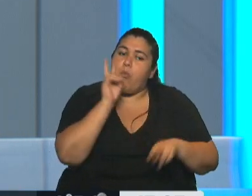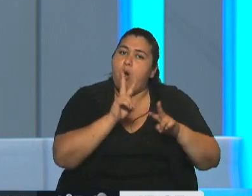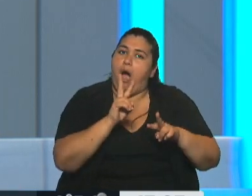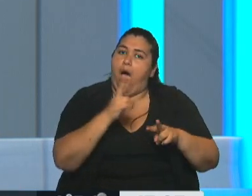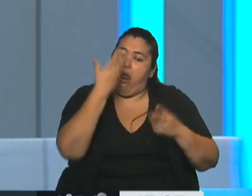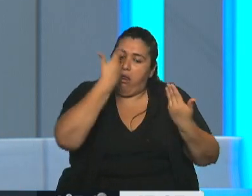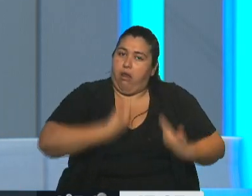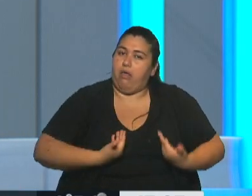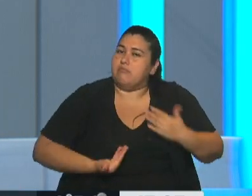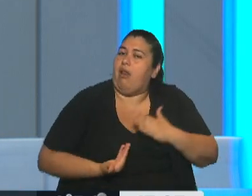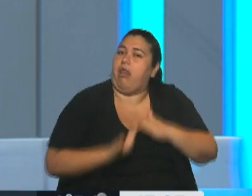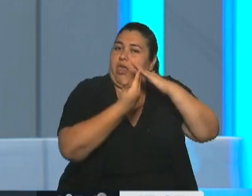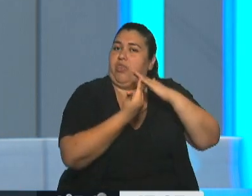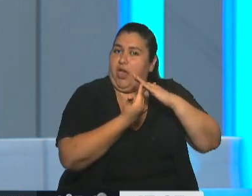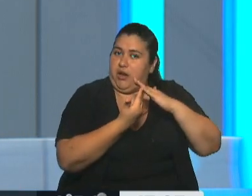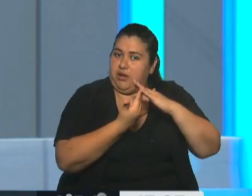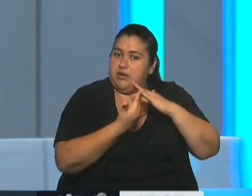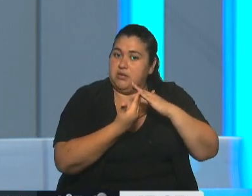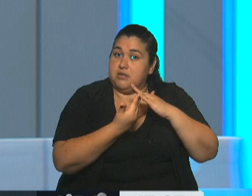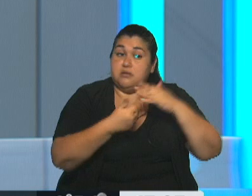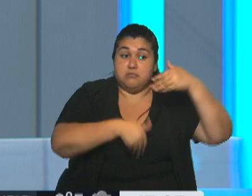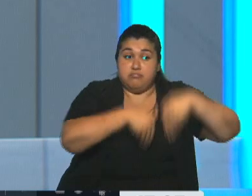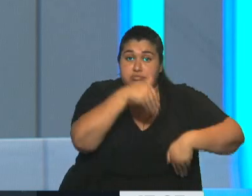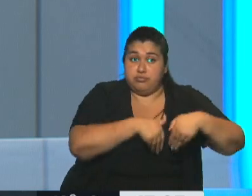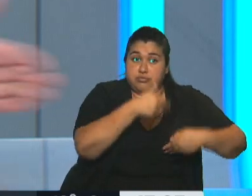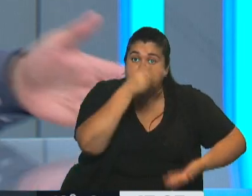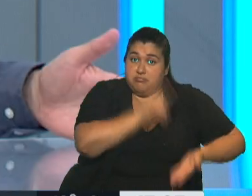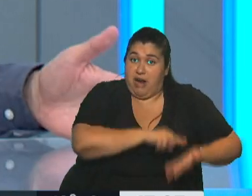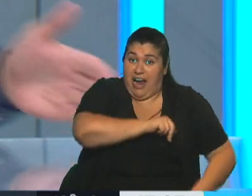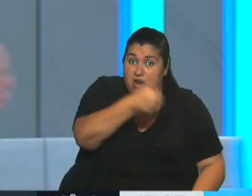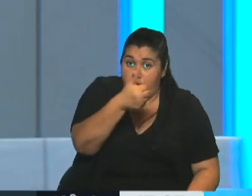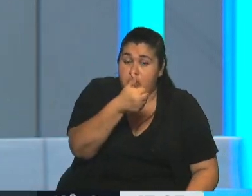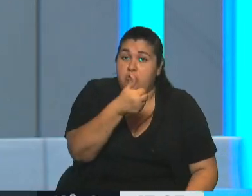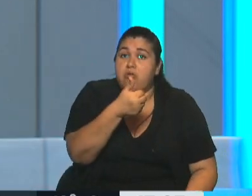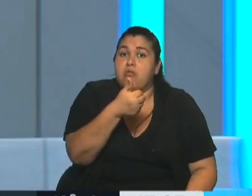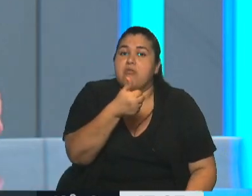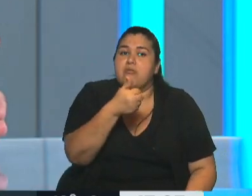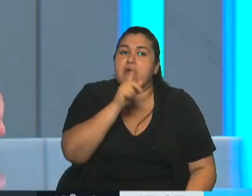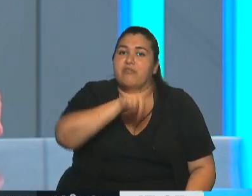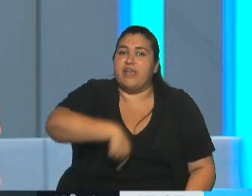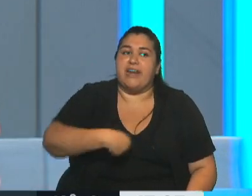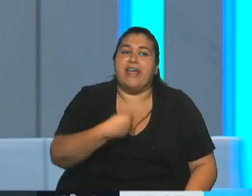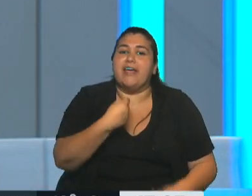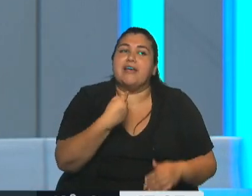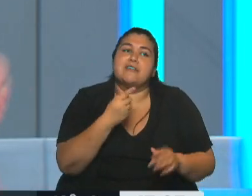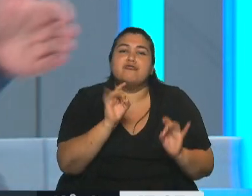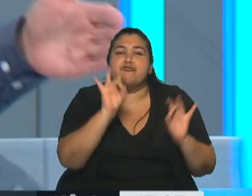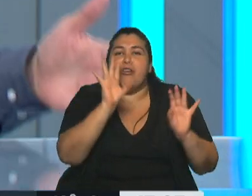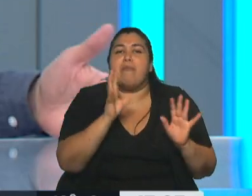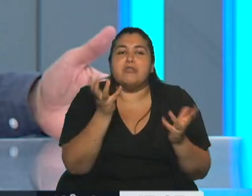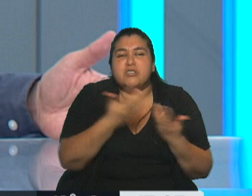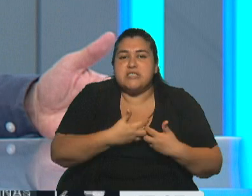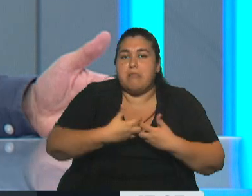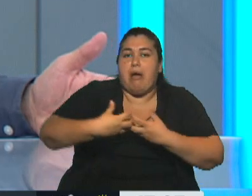bien ganó el balotaje, efectivamente todo el mundo sabe que proviene de un sistema no solamente fragmentado, sino